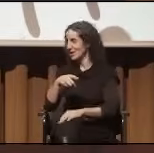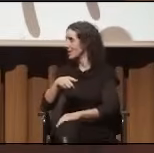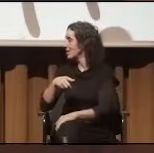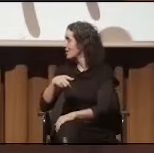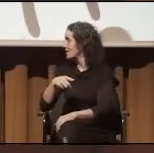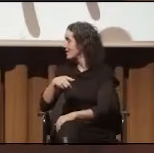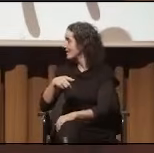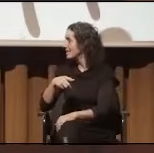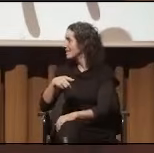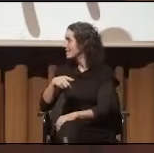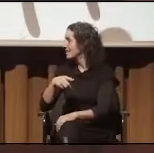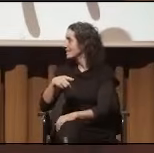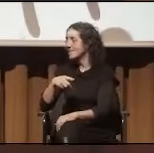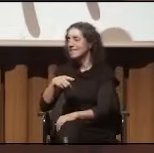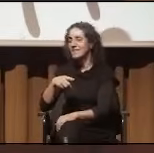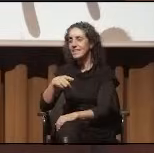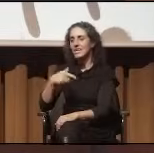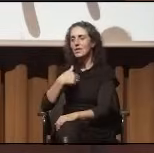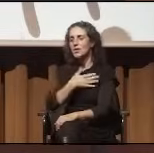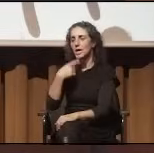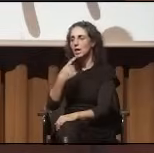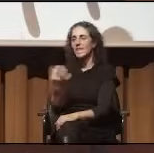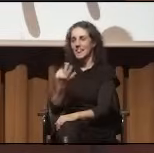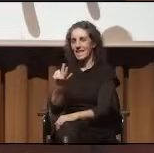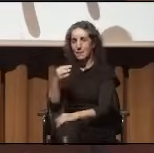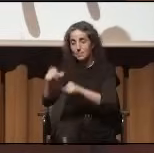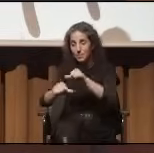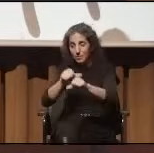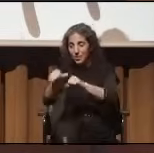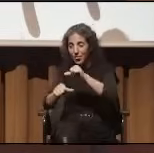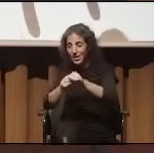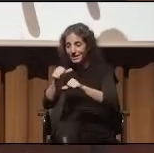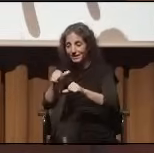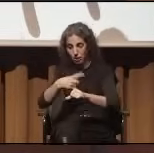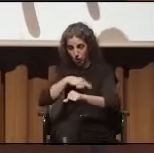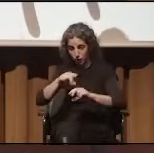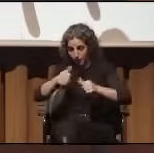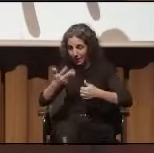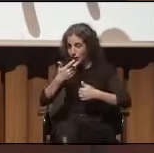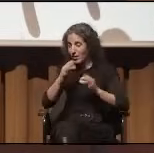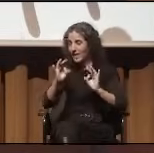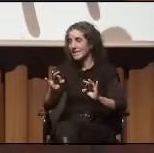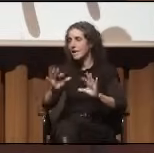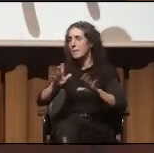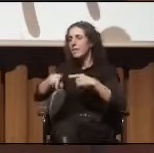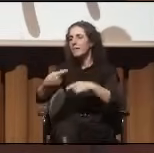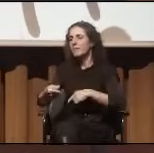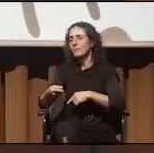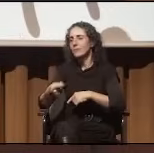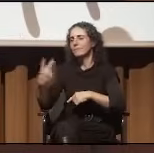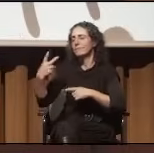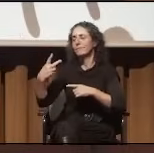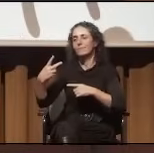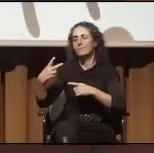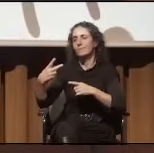Y yo lo contesto, es mucho más largo. Pero lo que quiero decir es que en el proceso nos conocimos así, pero en el proceso nos hicimos amigos enseguida. Porque